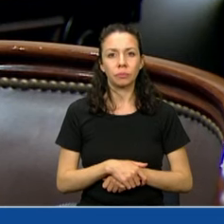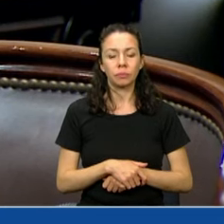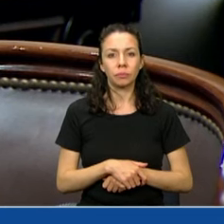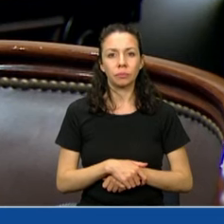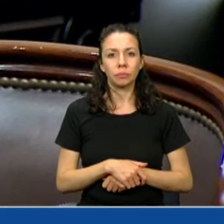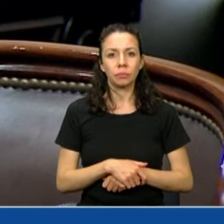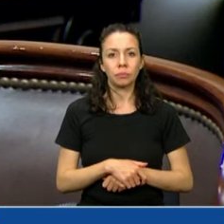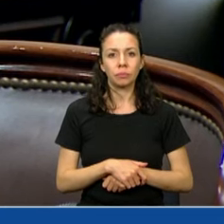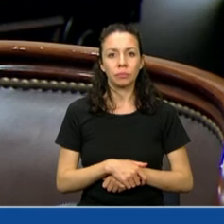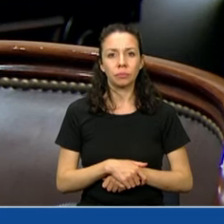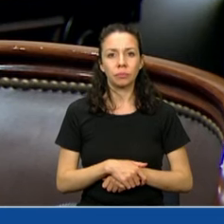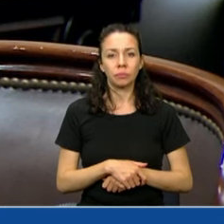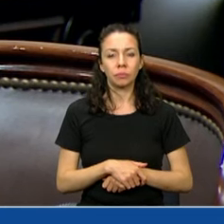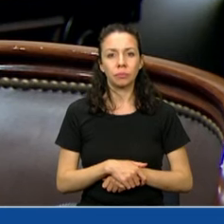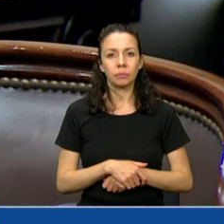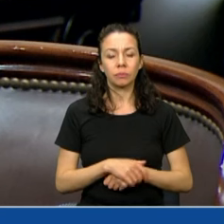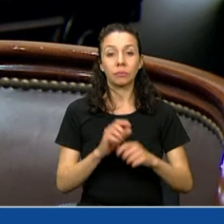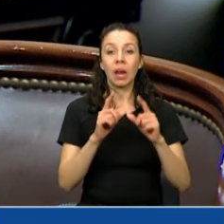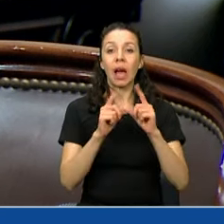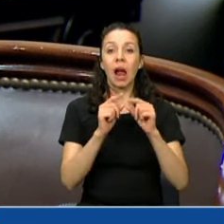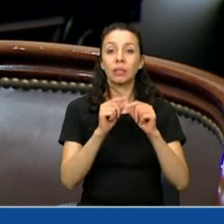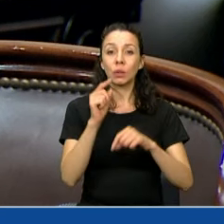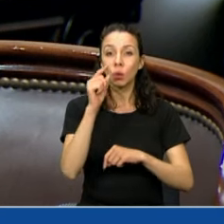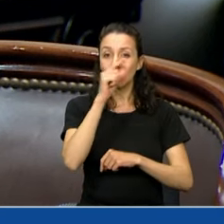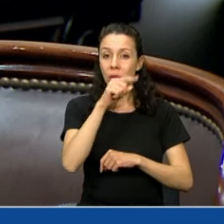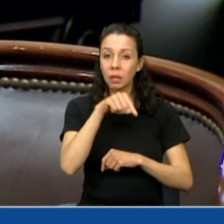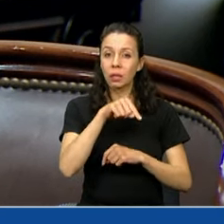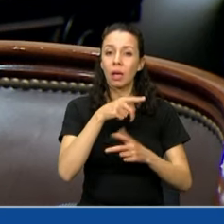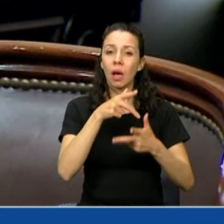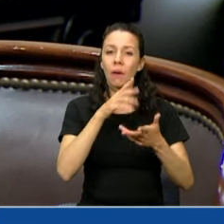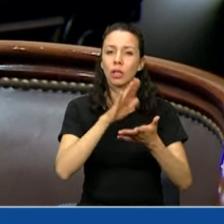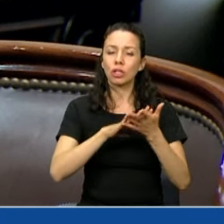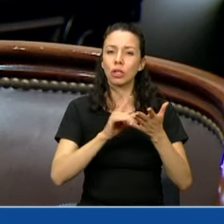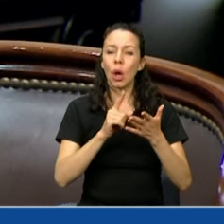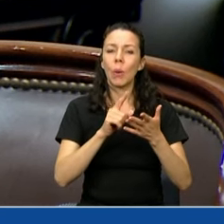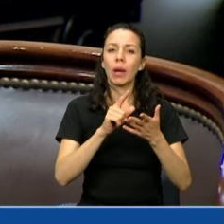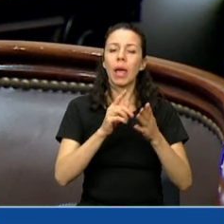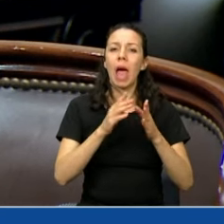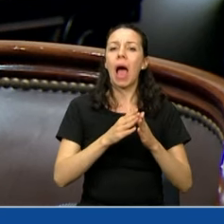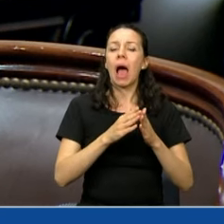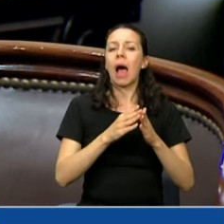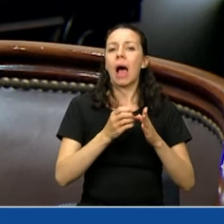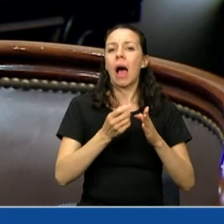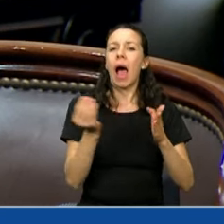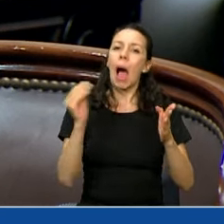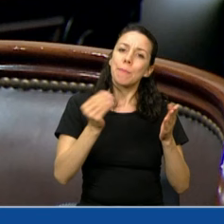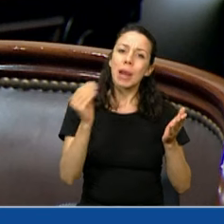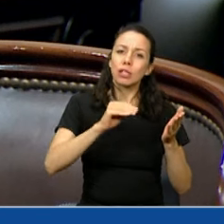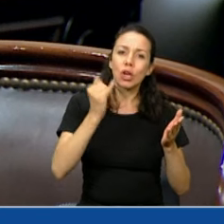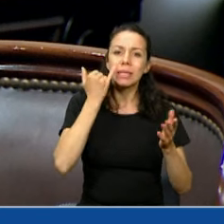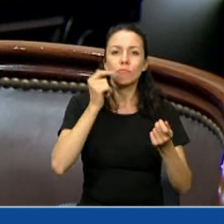siguiente el artículo trata de de las ampliaciones y modificaciones y lo